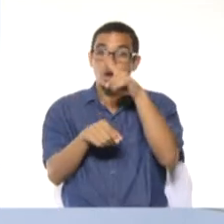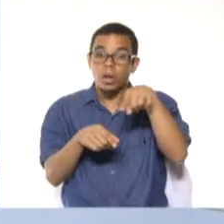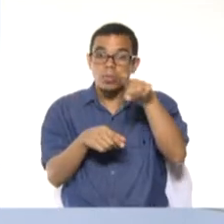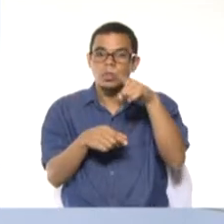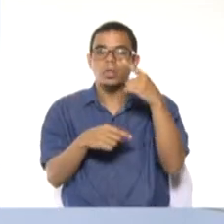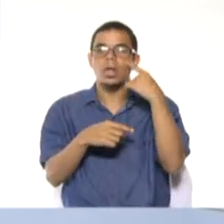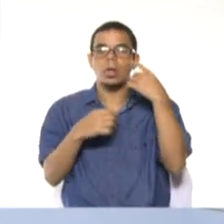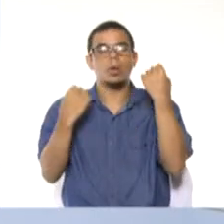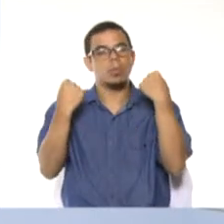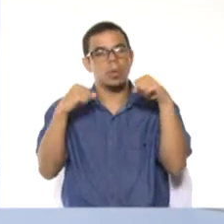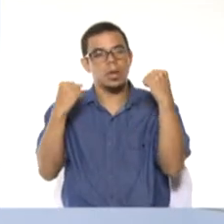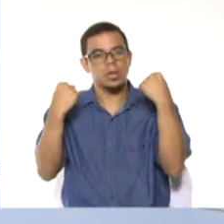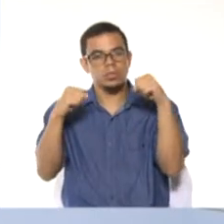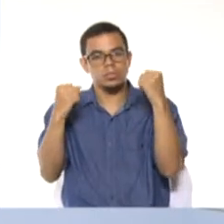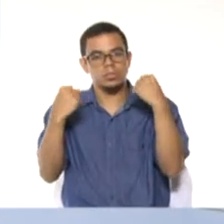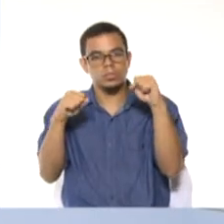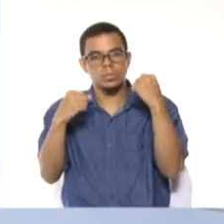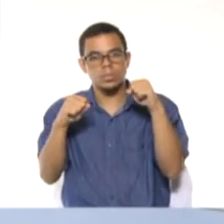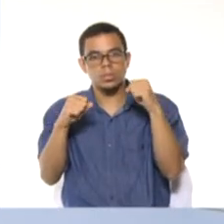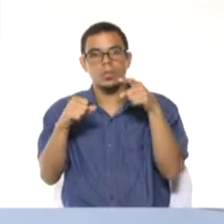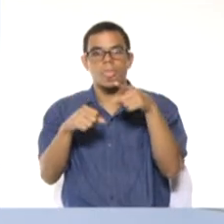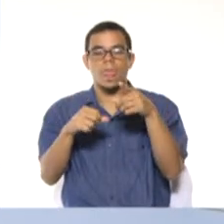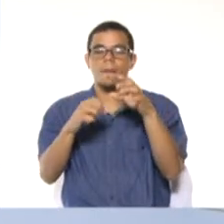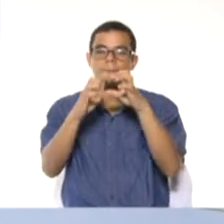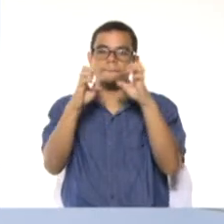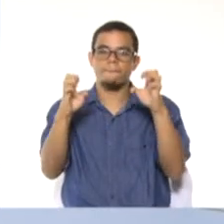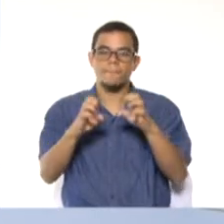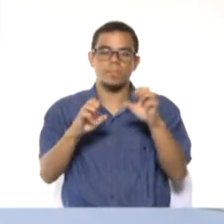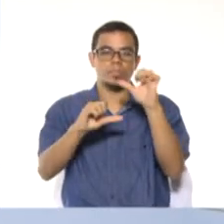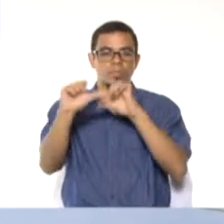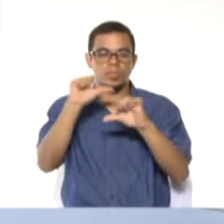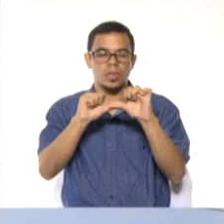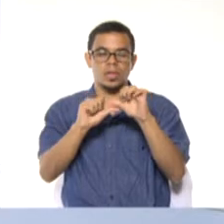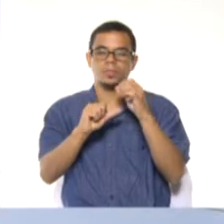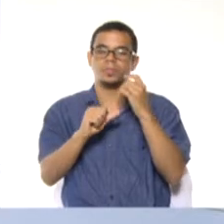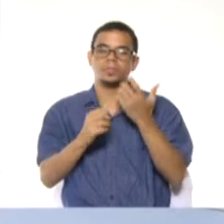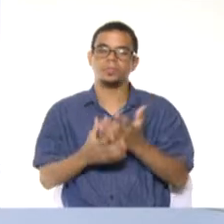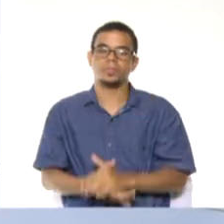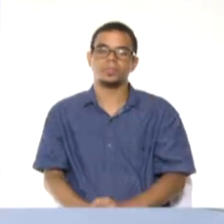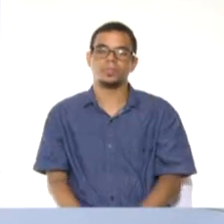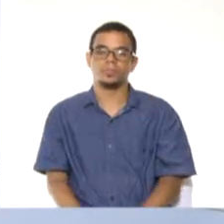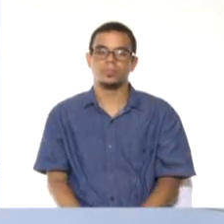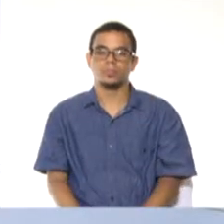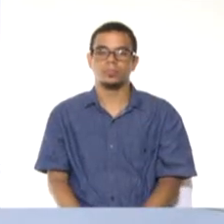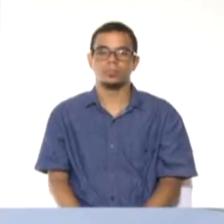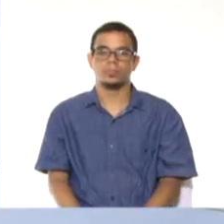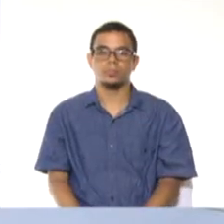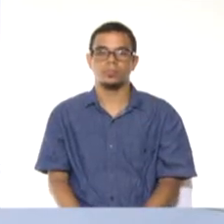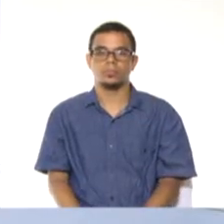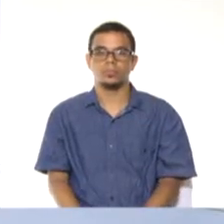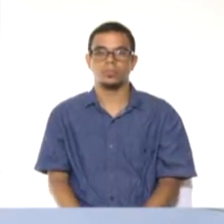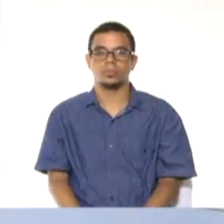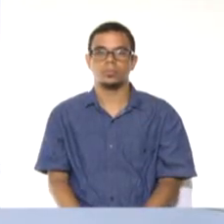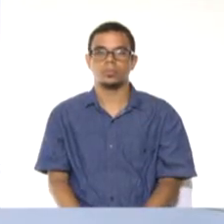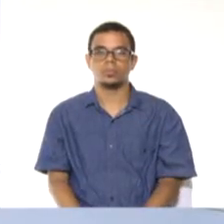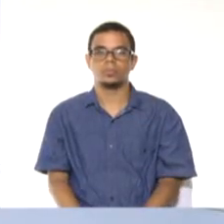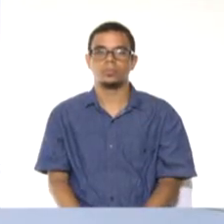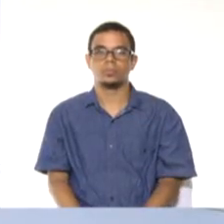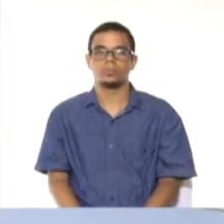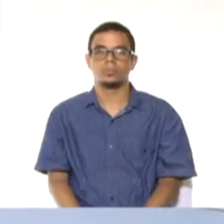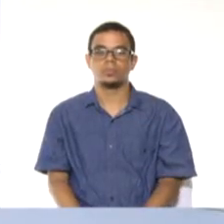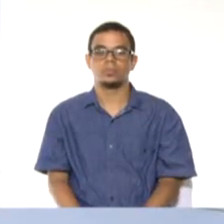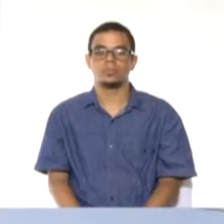en cuenta al momento de realizar u observar alguna ecuación química. De igual forma,